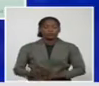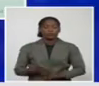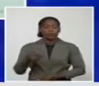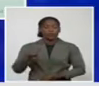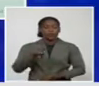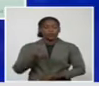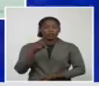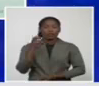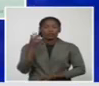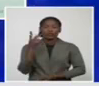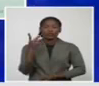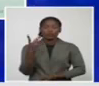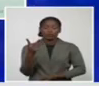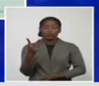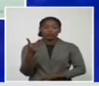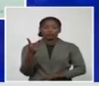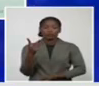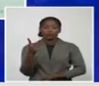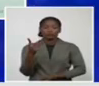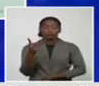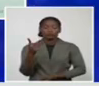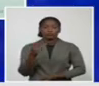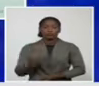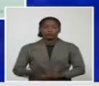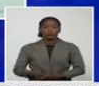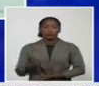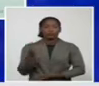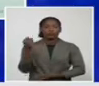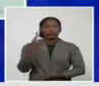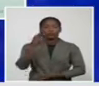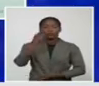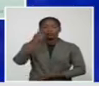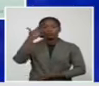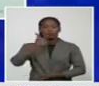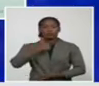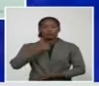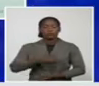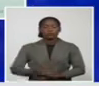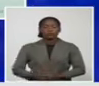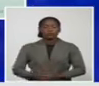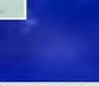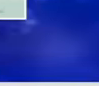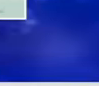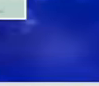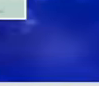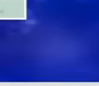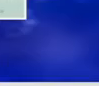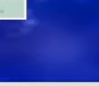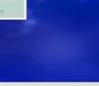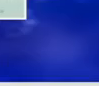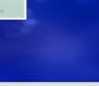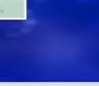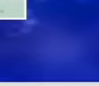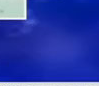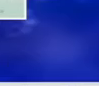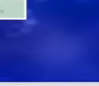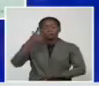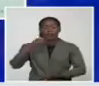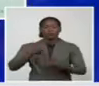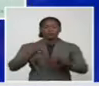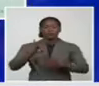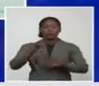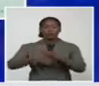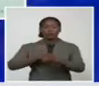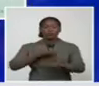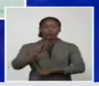que la jornada anterior, 1 en Ciego de Ávila y 1 en Baraguá. Camagüey, otra